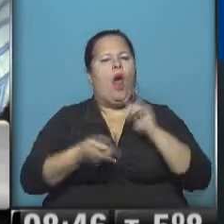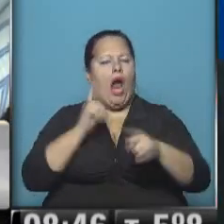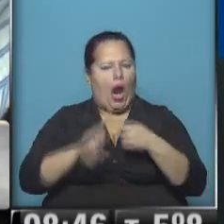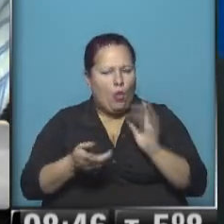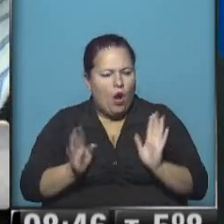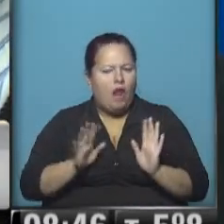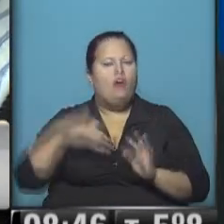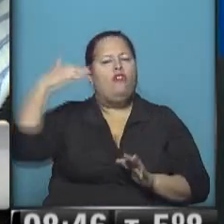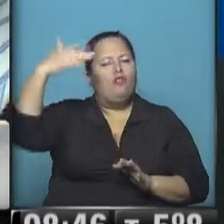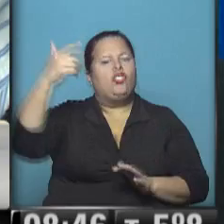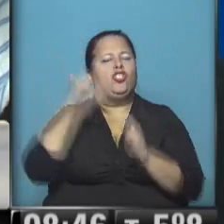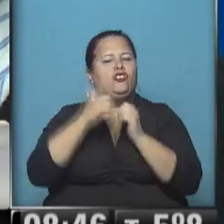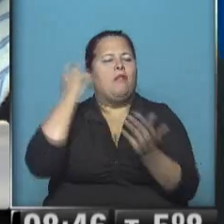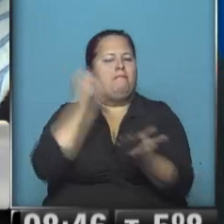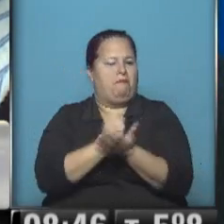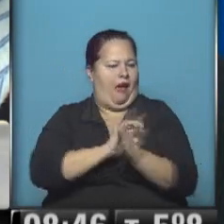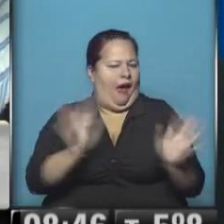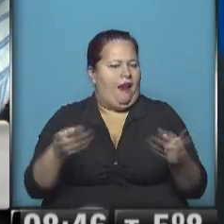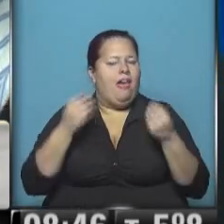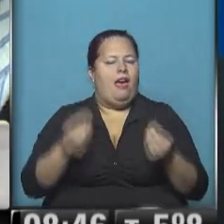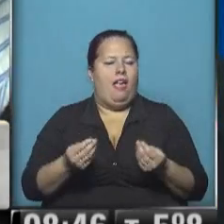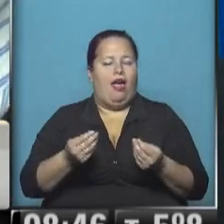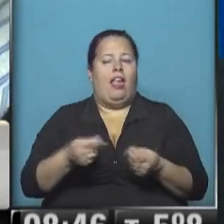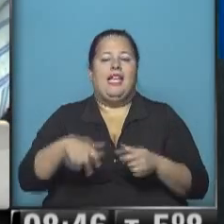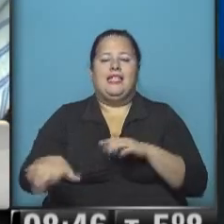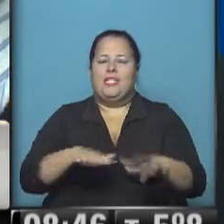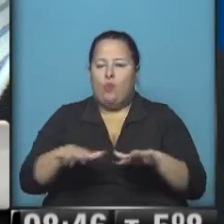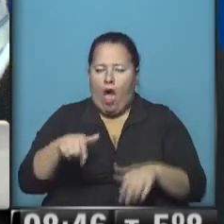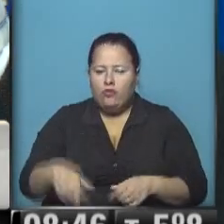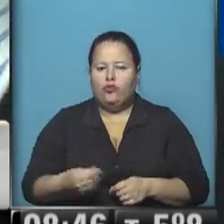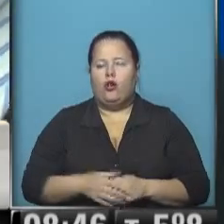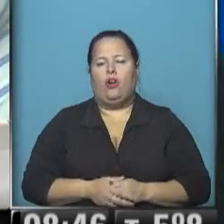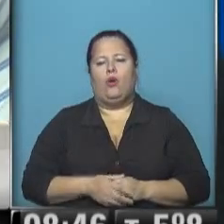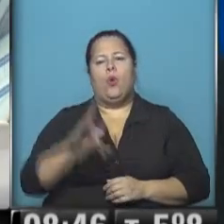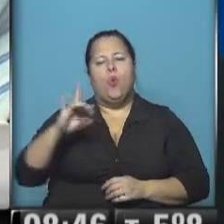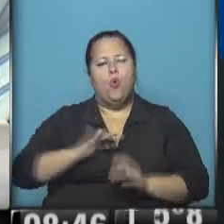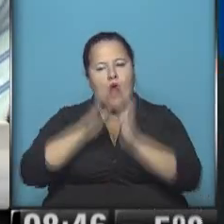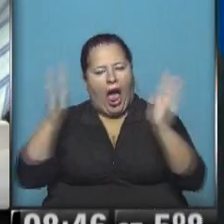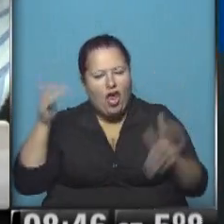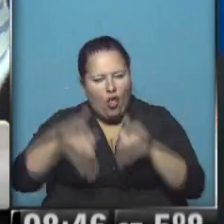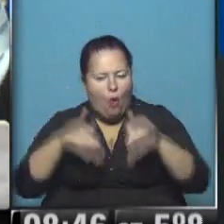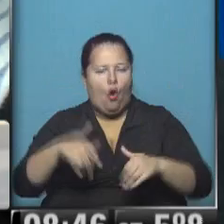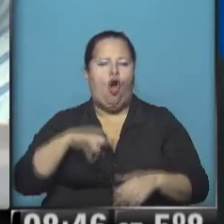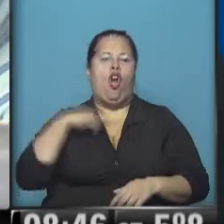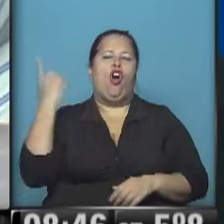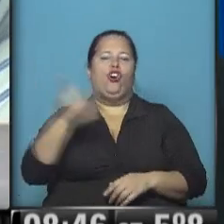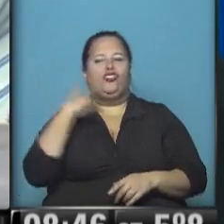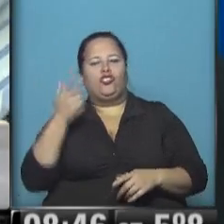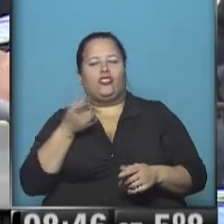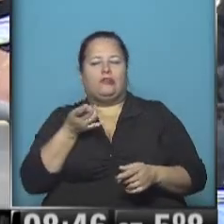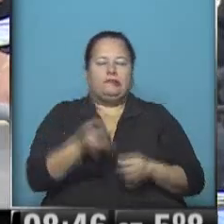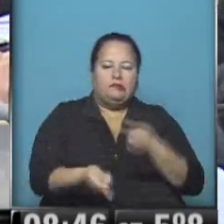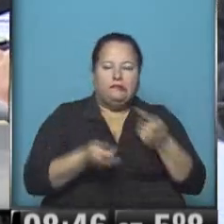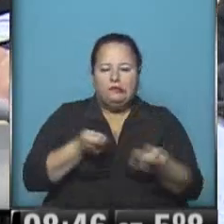que algún día la historia lo va a escribir, que dada la circunstancia que un año electoral, que todo el mundo hace